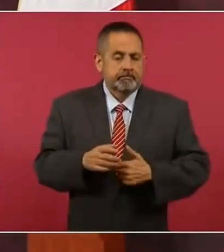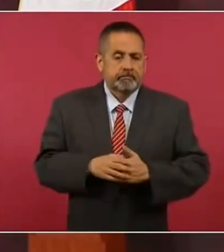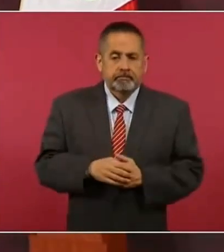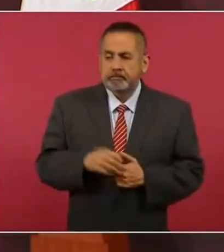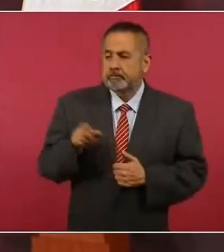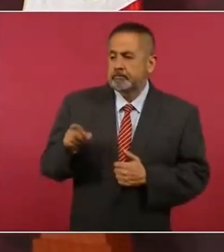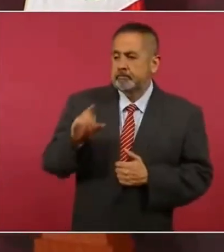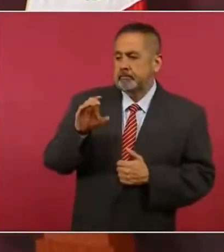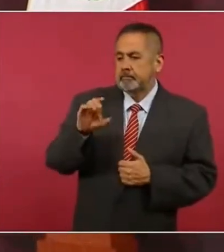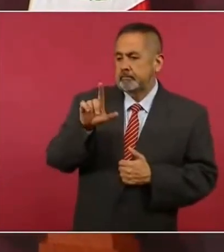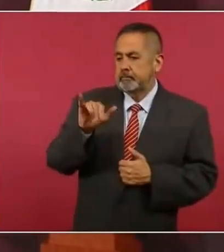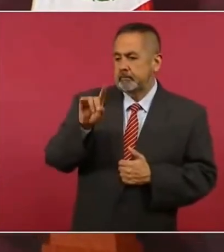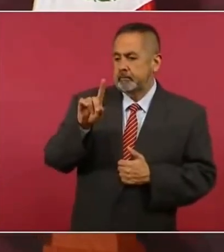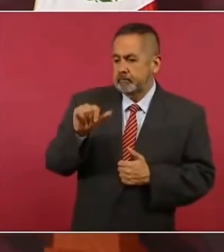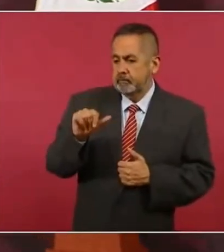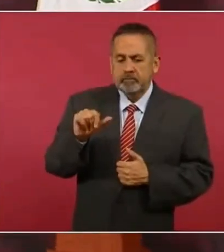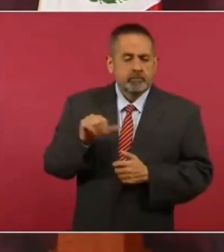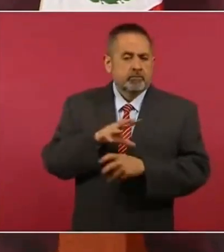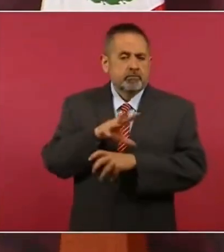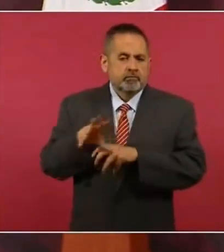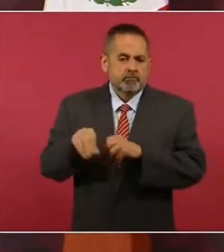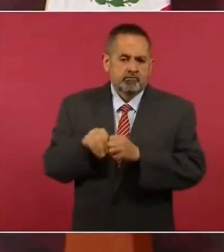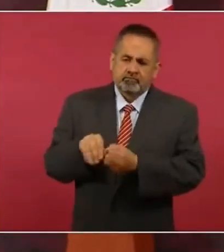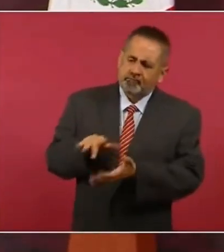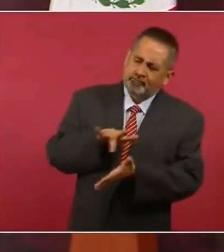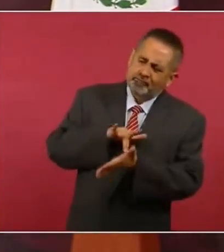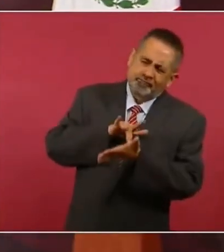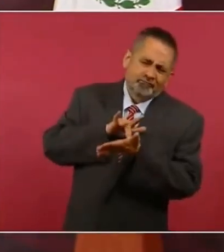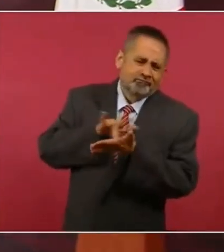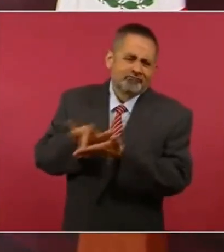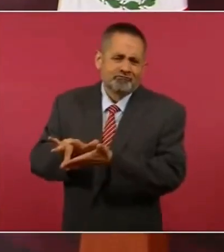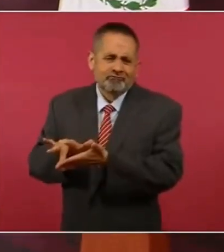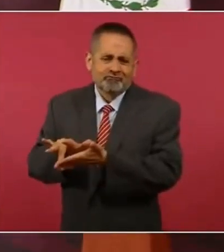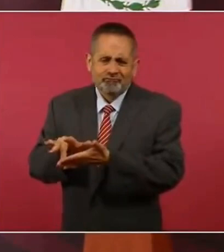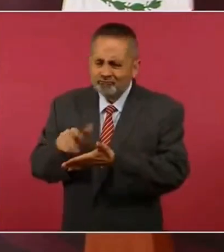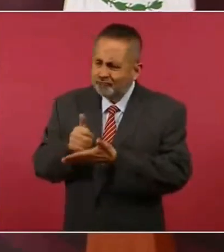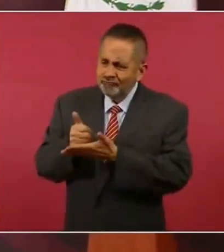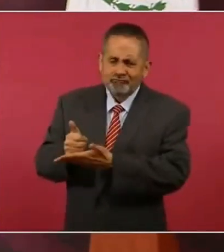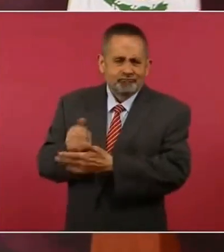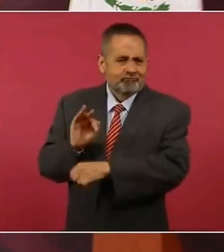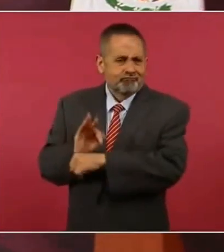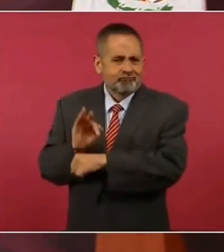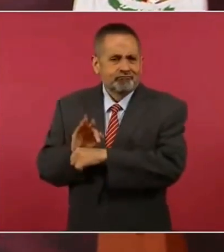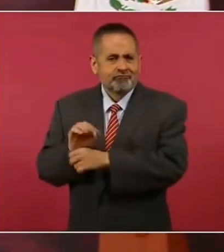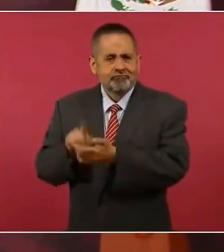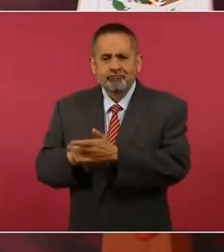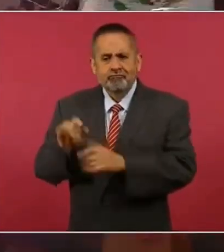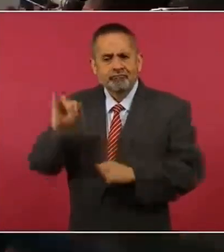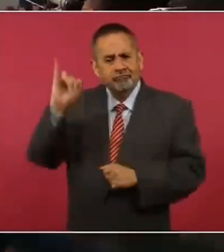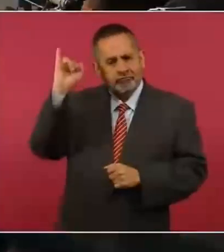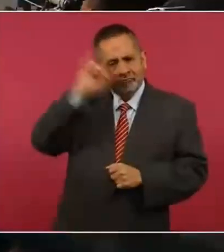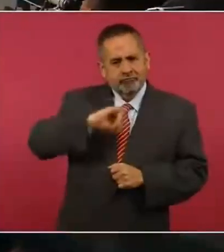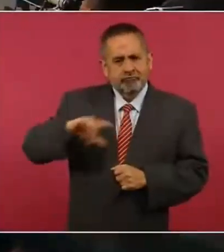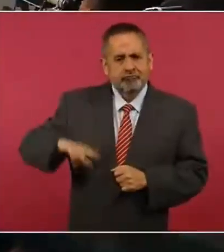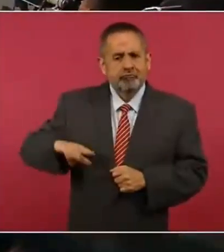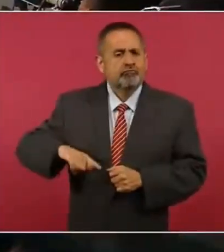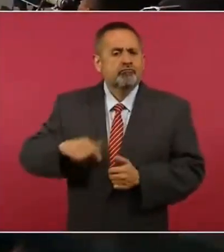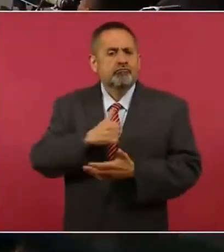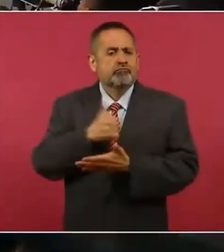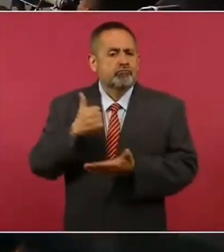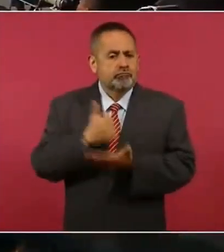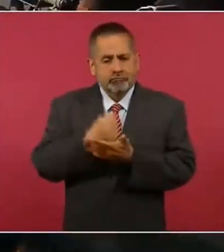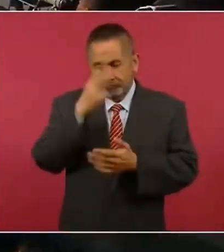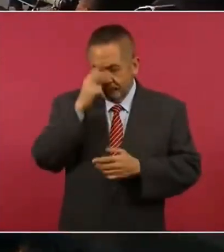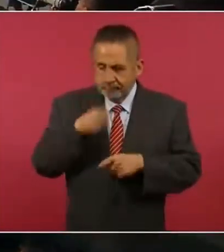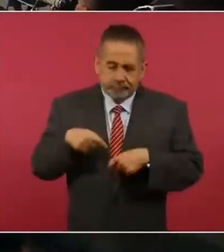Claudia Sheinbaum cuenta con todo nuestro apoyo como jefa de gobierno de la ciudad,